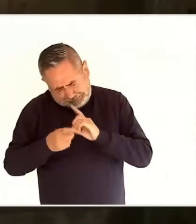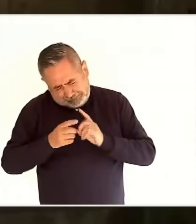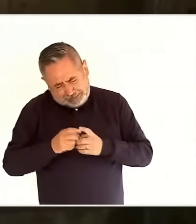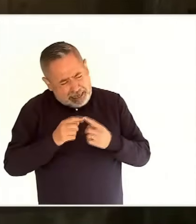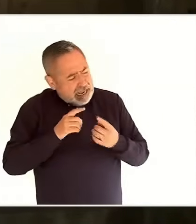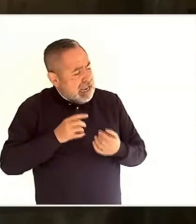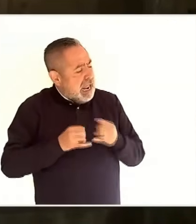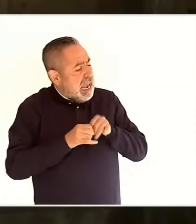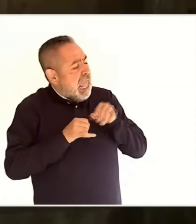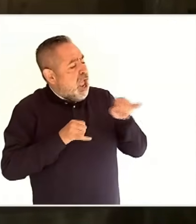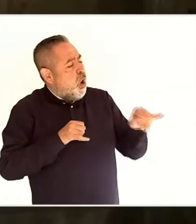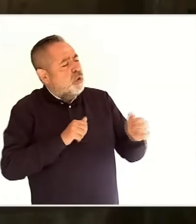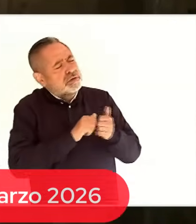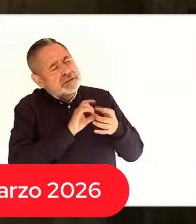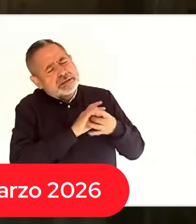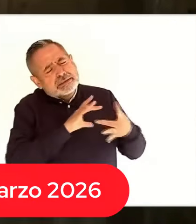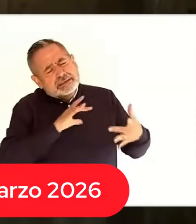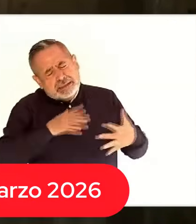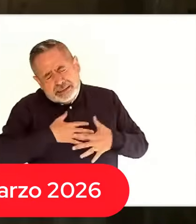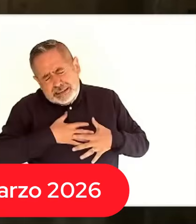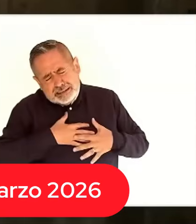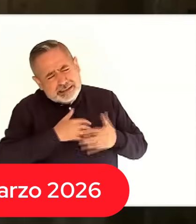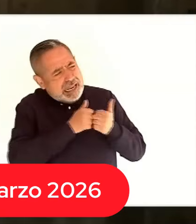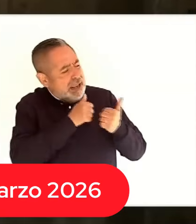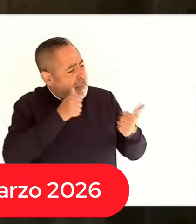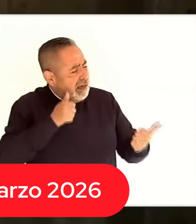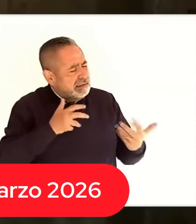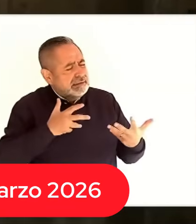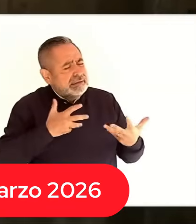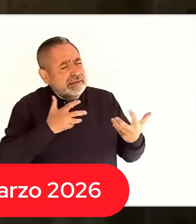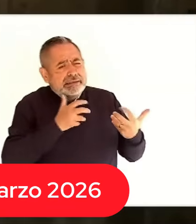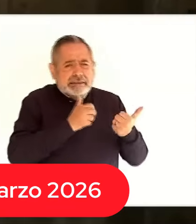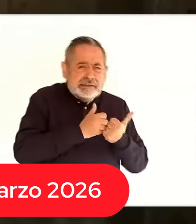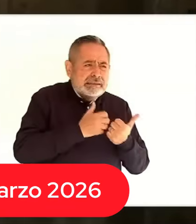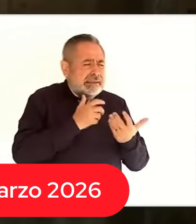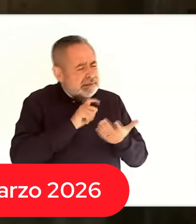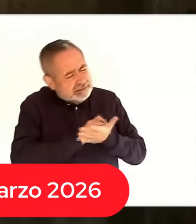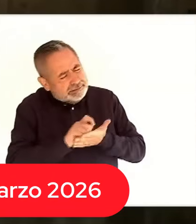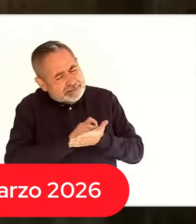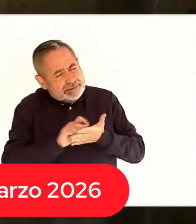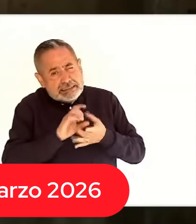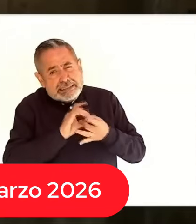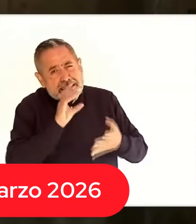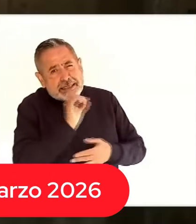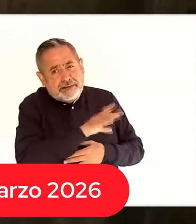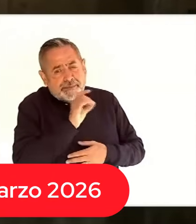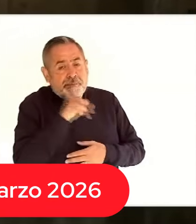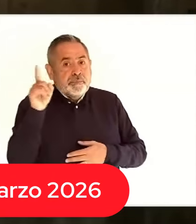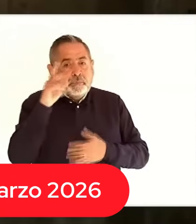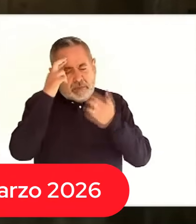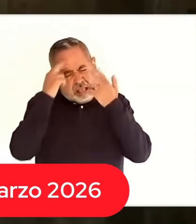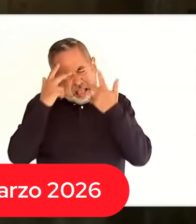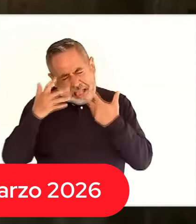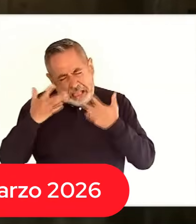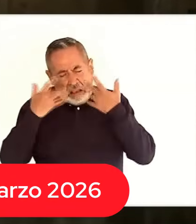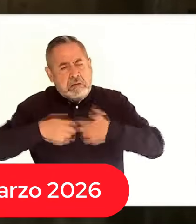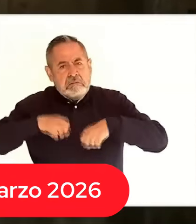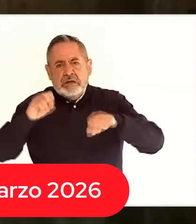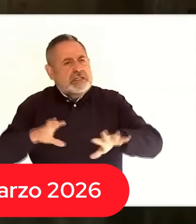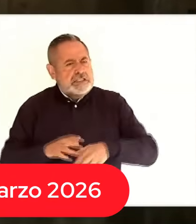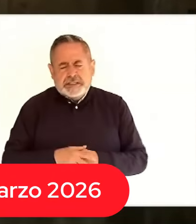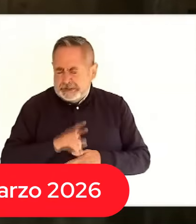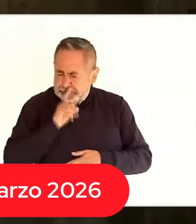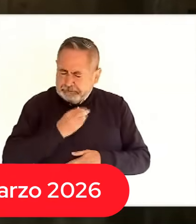alejamiento. Pero ni siquiera ese dolor inconmensurable logró quebrar su espíritu. Rechazó